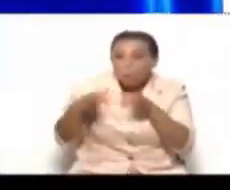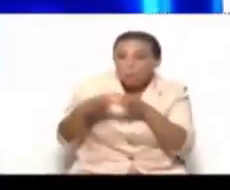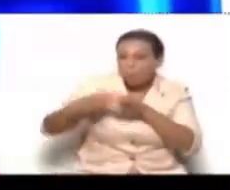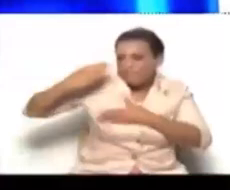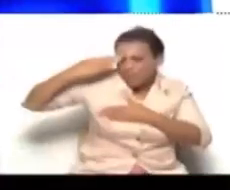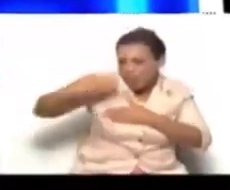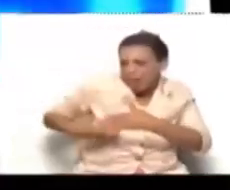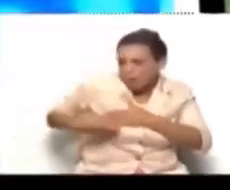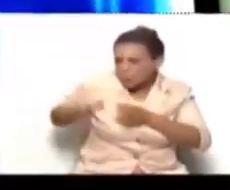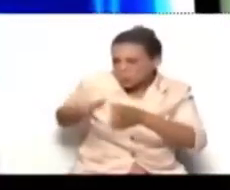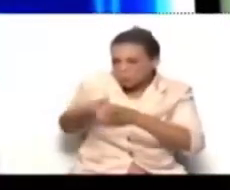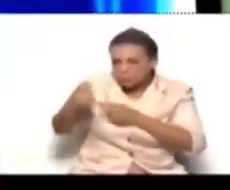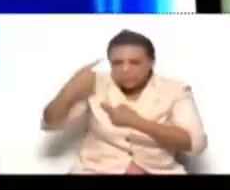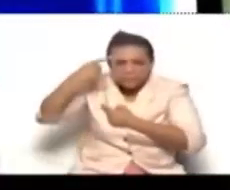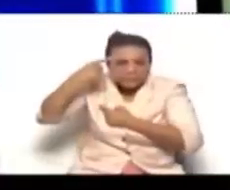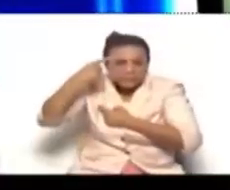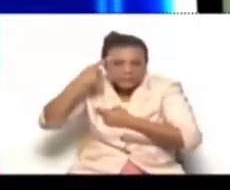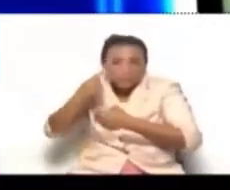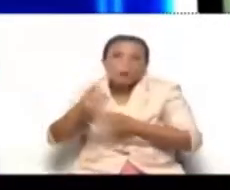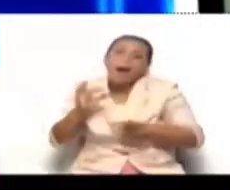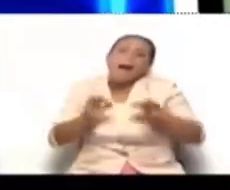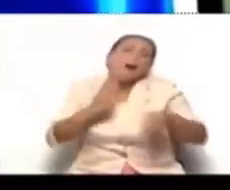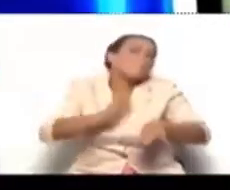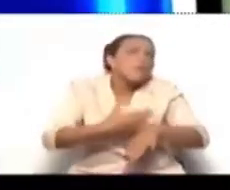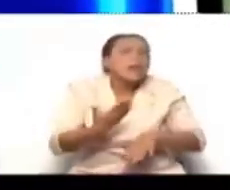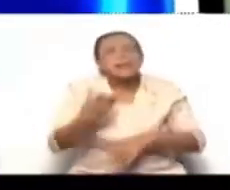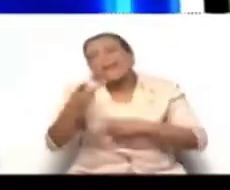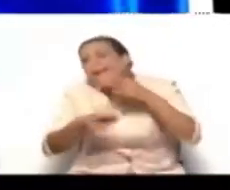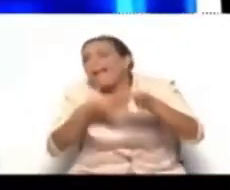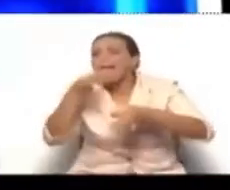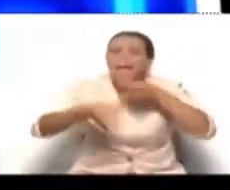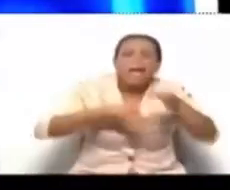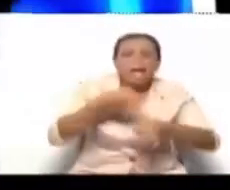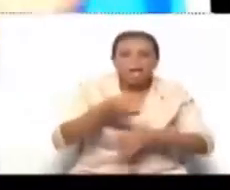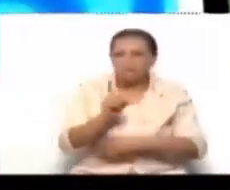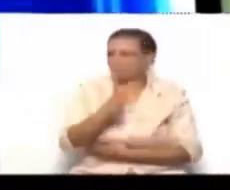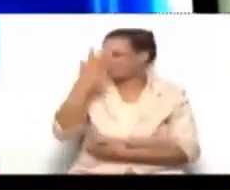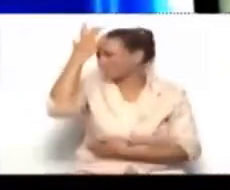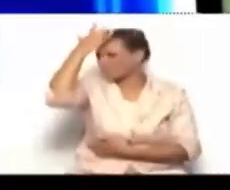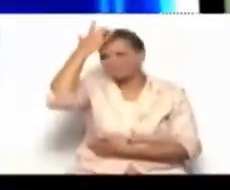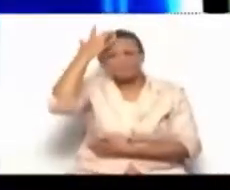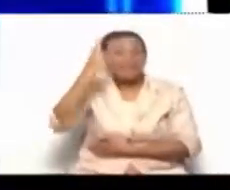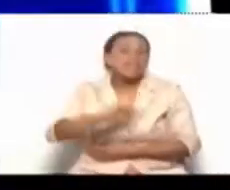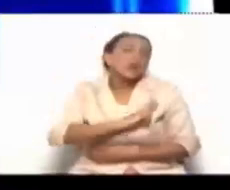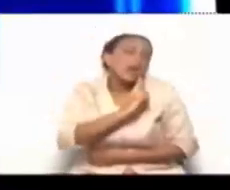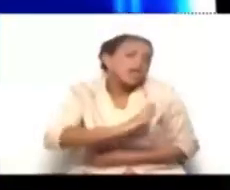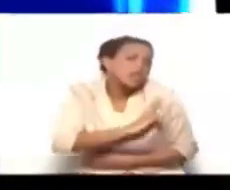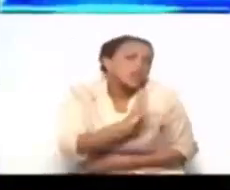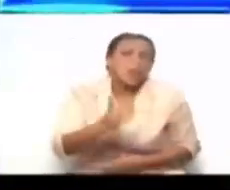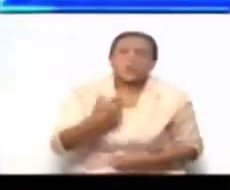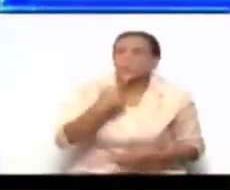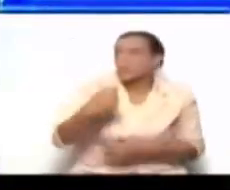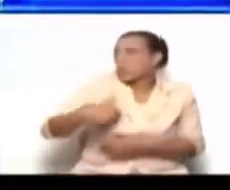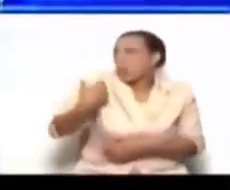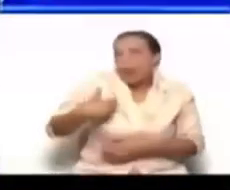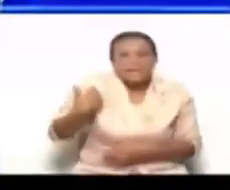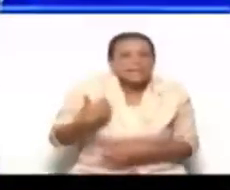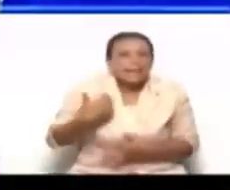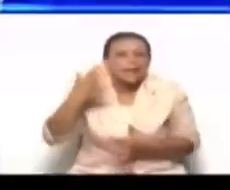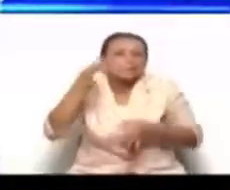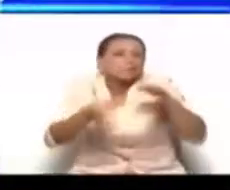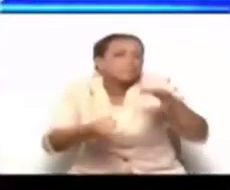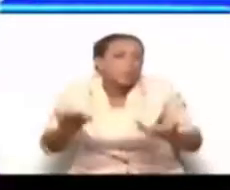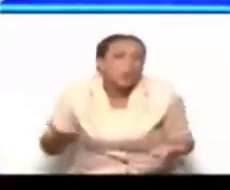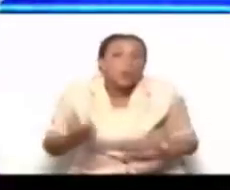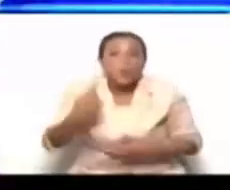las células terroristas y después justifican políticamente los actos de ellas mismas a través de causas religiosas. Y los utilizan para cualquier cosa, como hacía con Bin